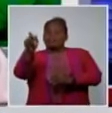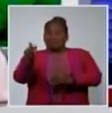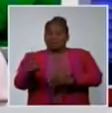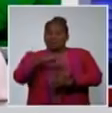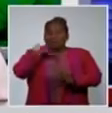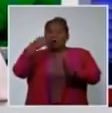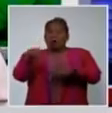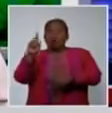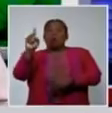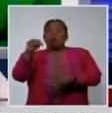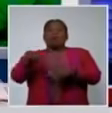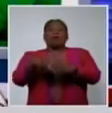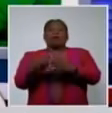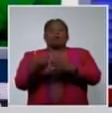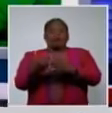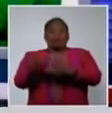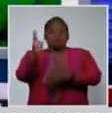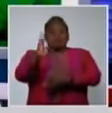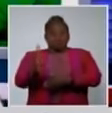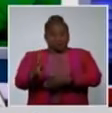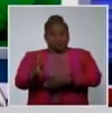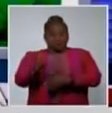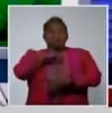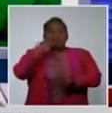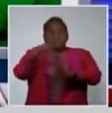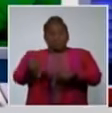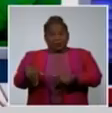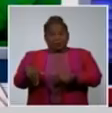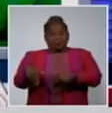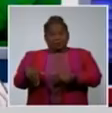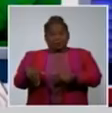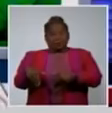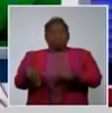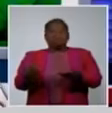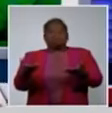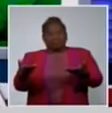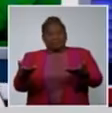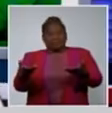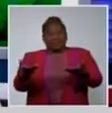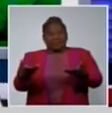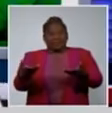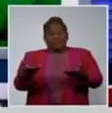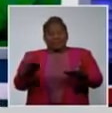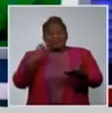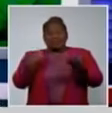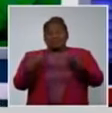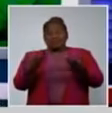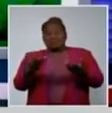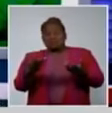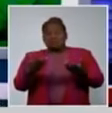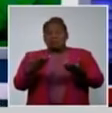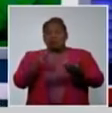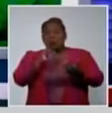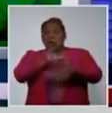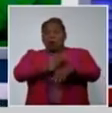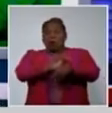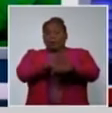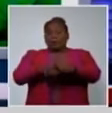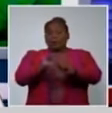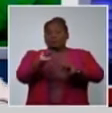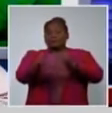2 del complemento cuando inició la huelga se va controlando realmente un